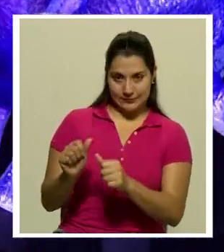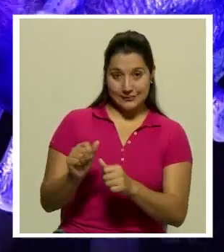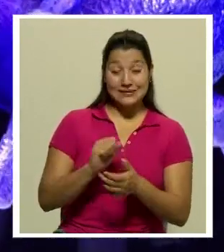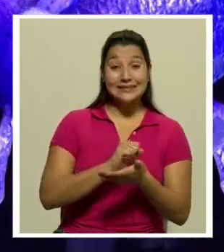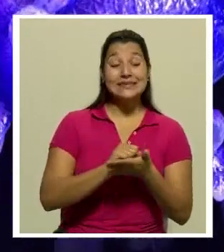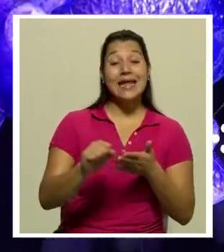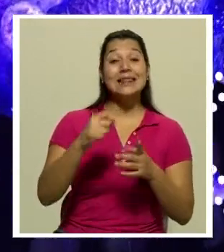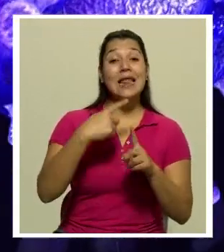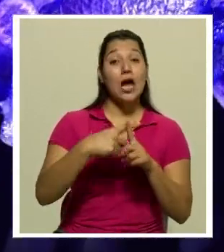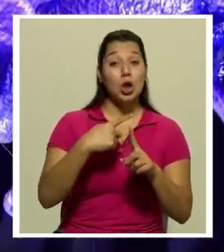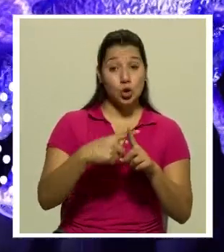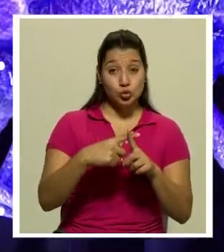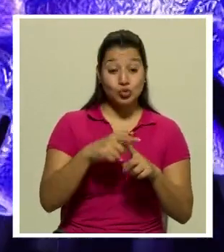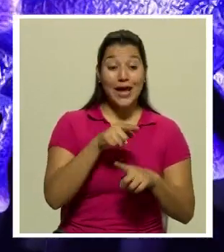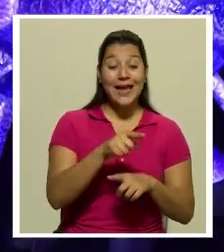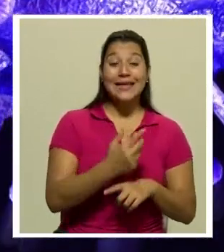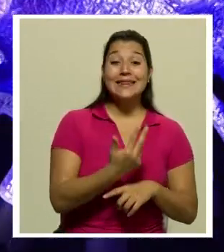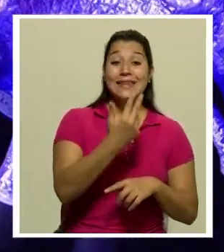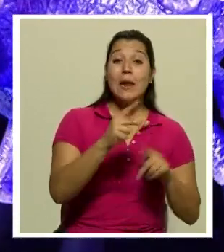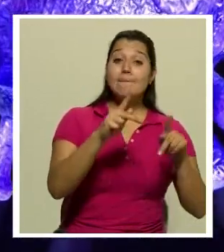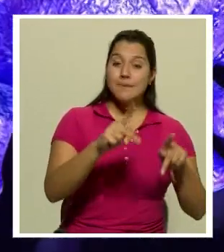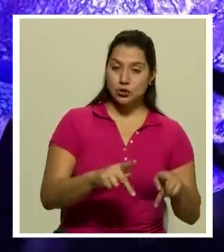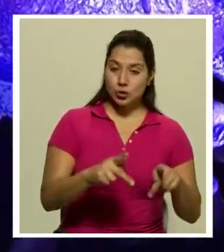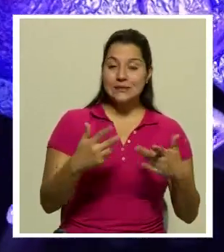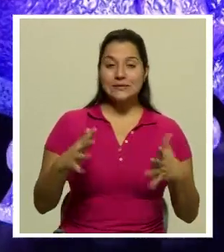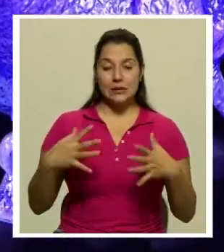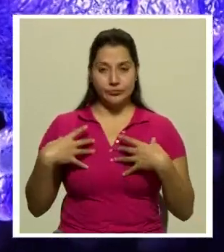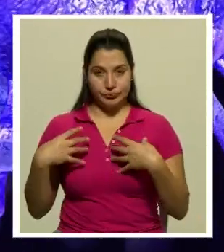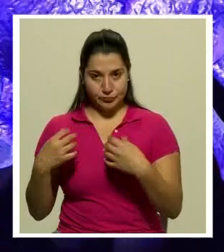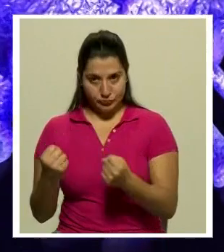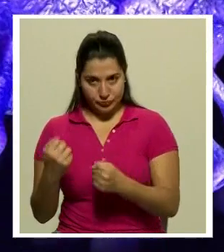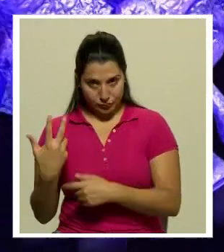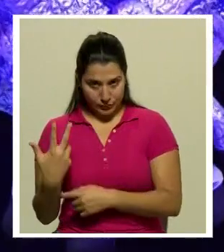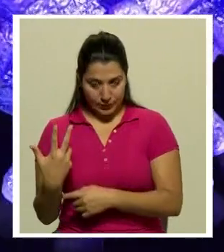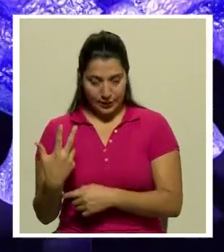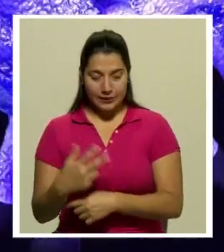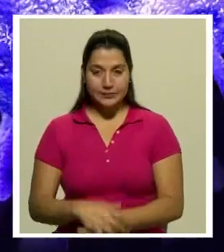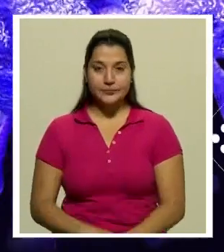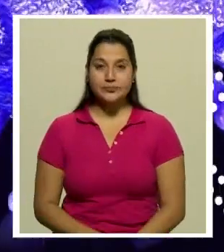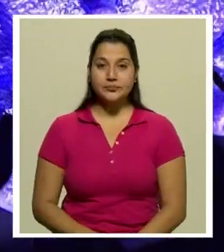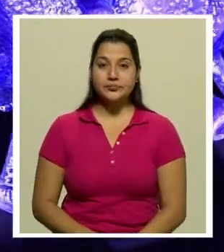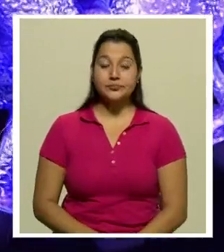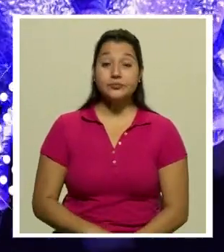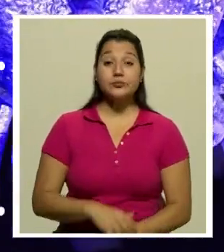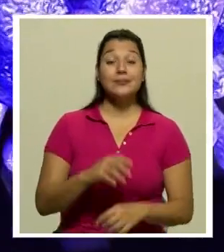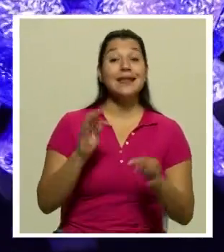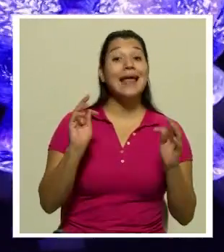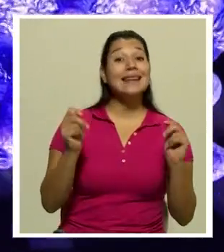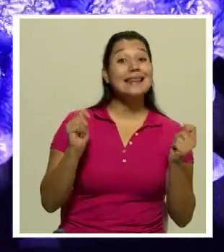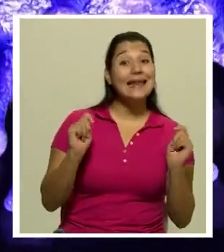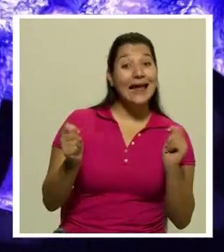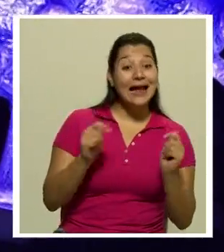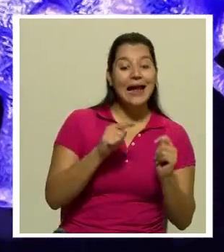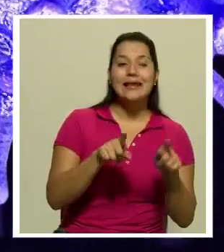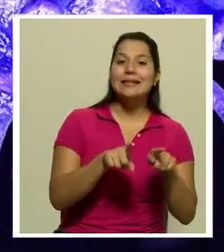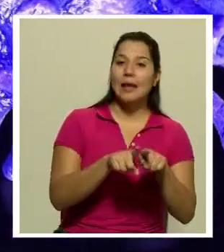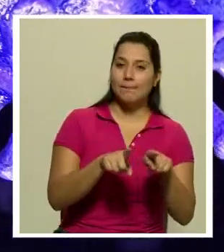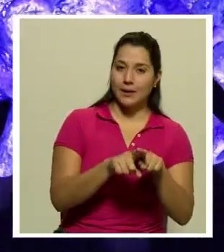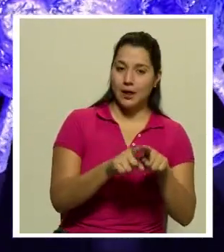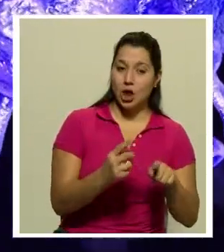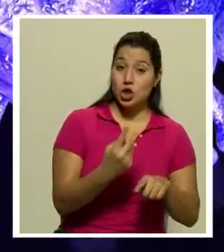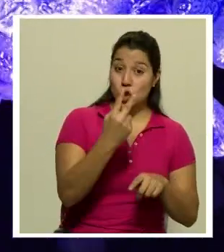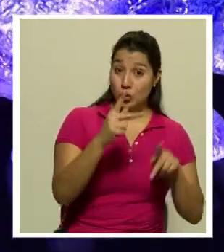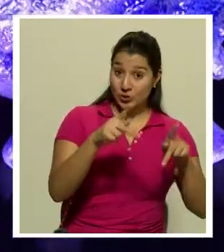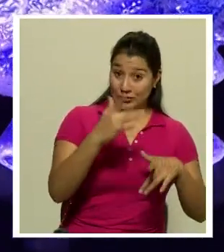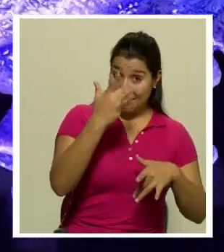Santa Cruz, de los 3 casos que se habían registrado, ya también está recuperado el 100%. Tilarán, también 2 casos que se habían